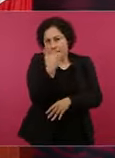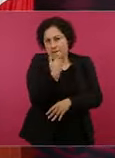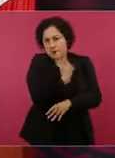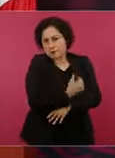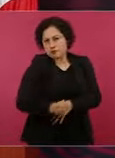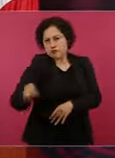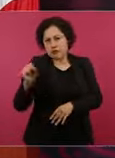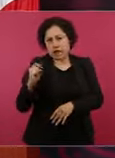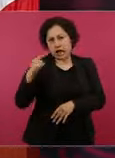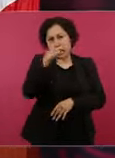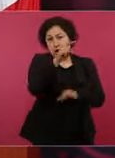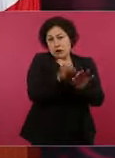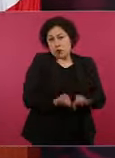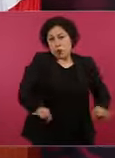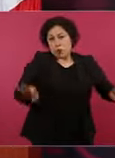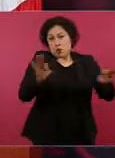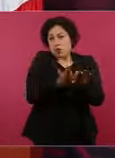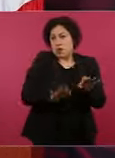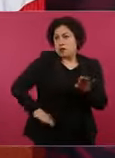importante del mundo,